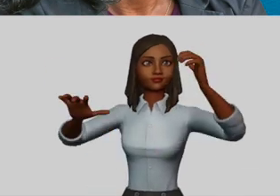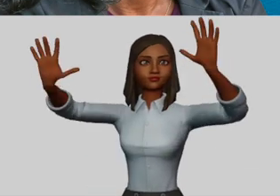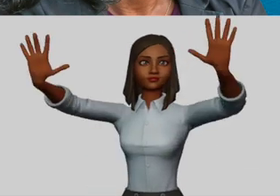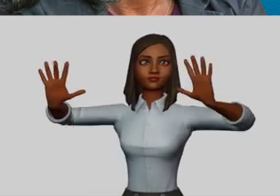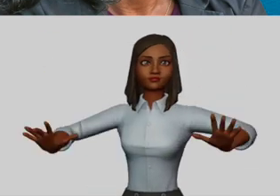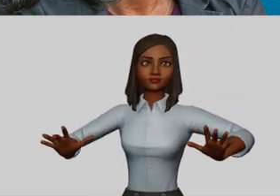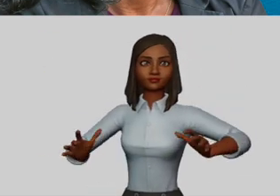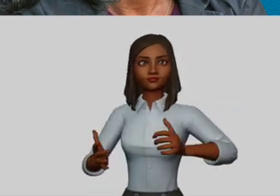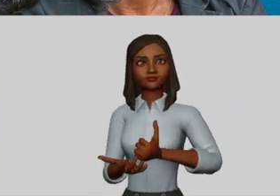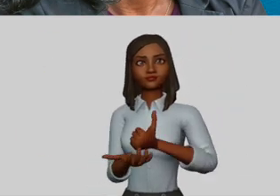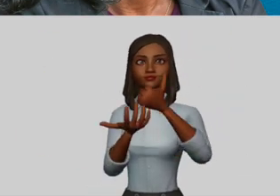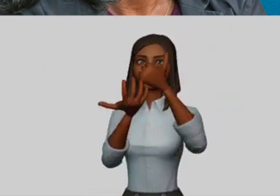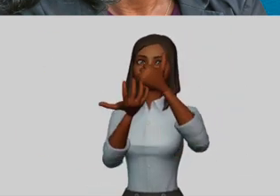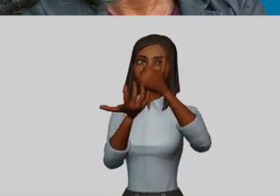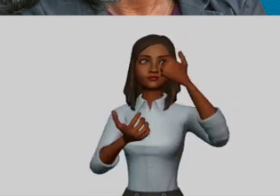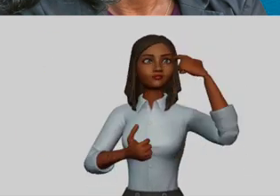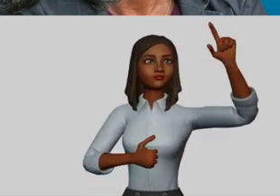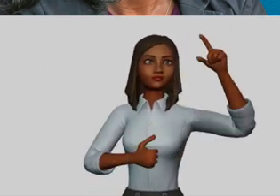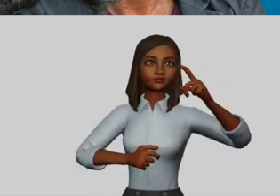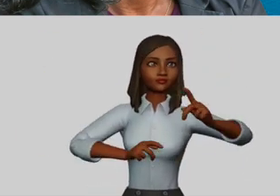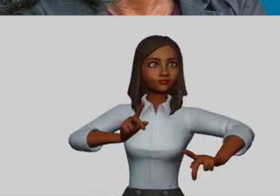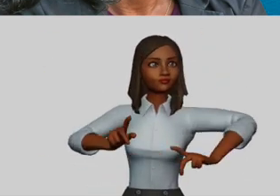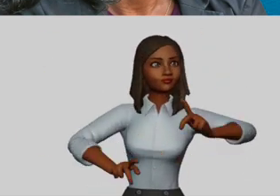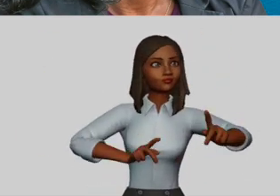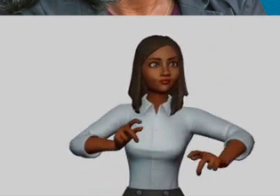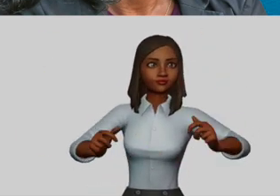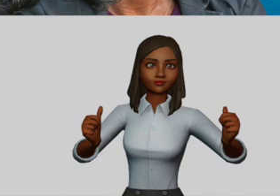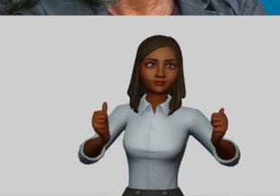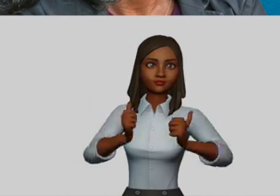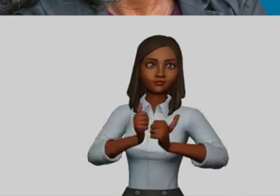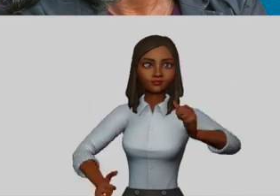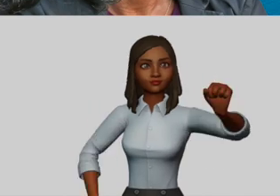algo. Totalmente. Pero caminar el mundo con esa